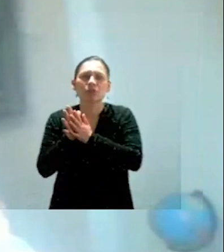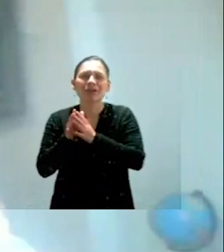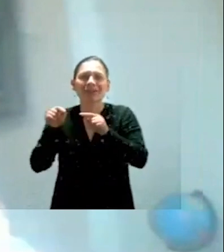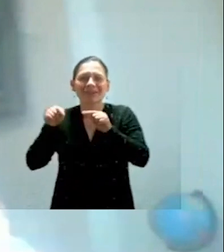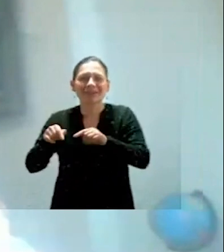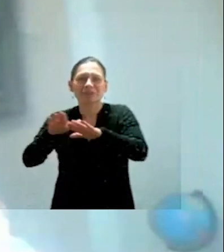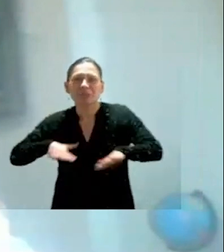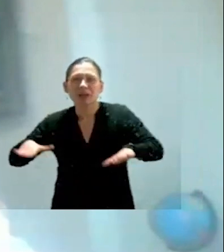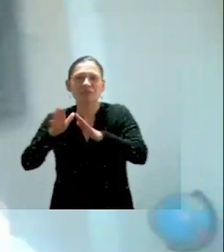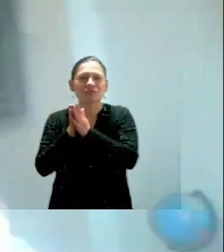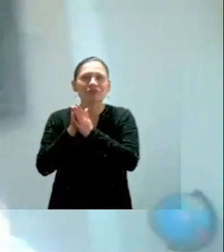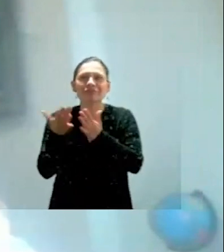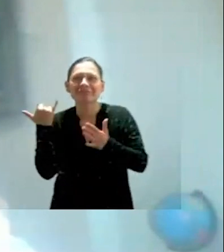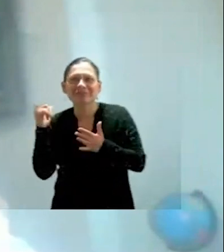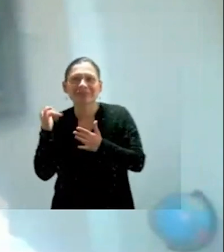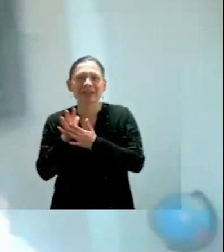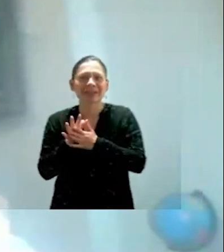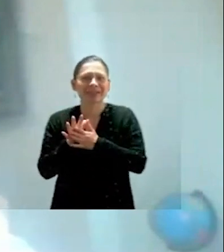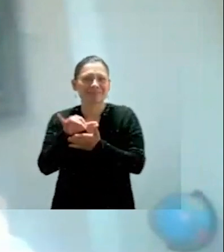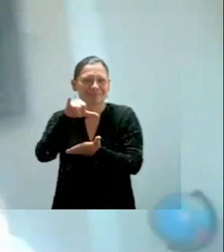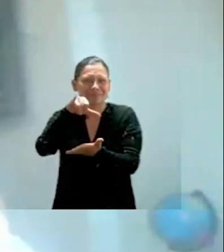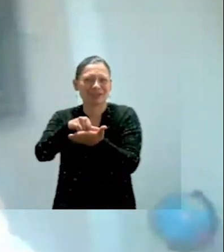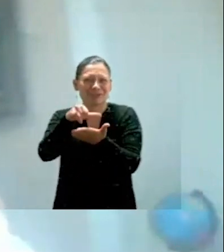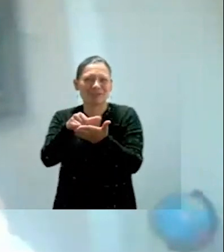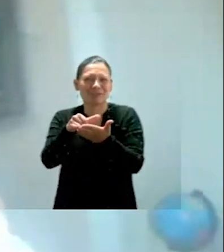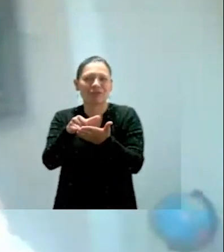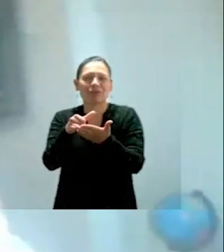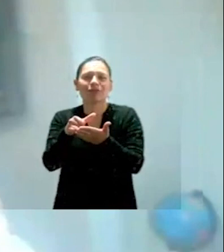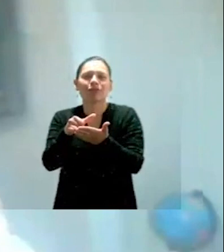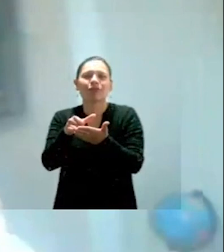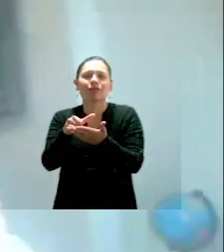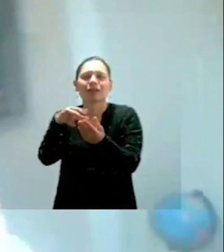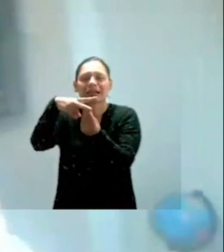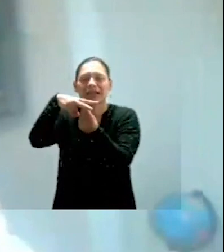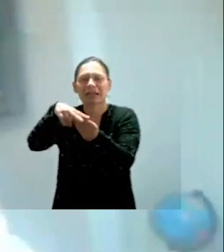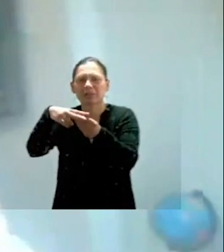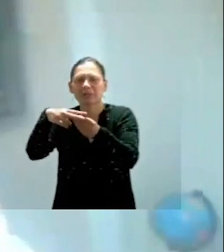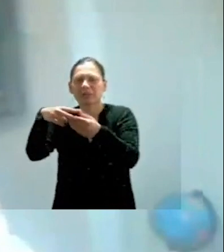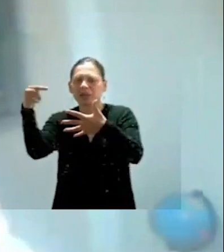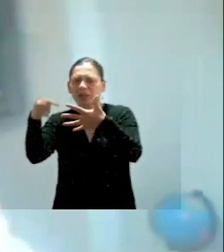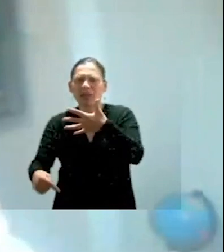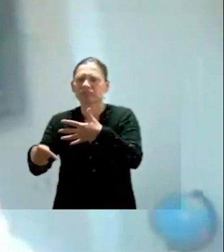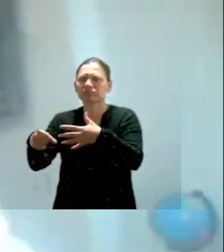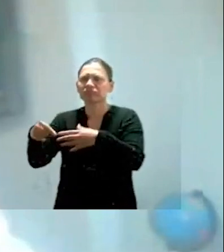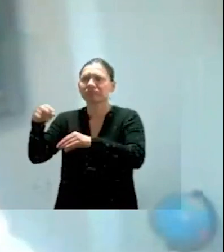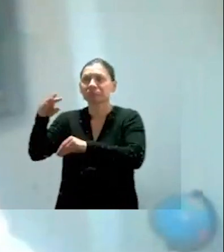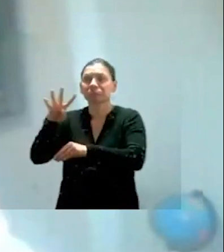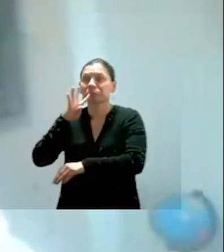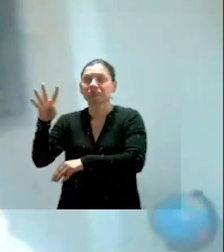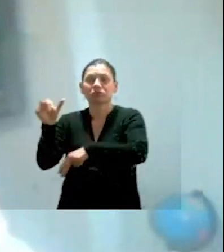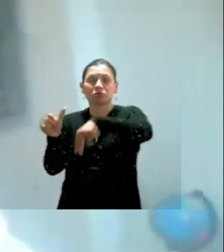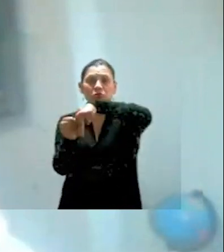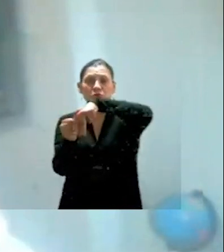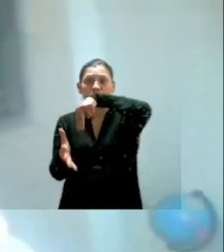tutela, o el problema es un poco mayor, digamos. Yo creo que hay un